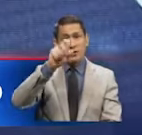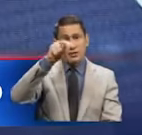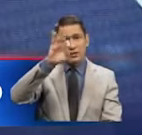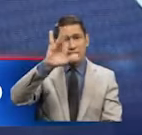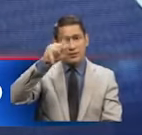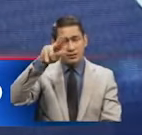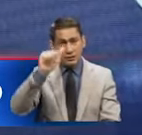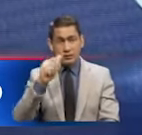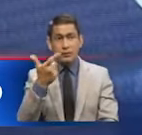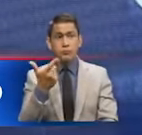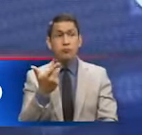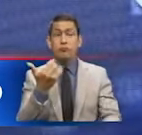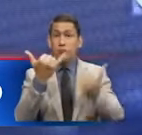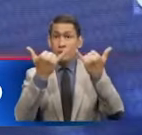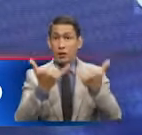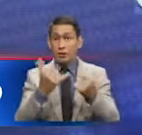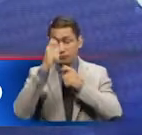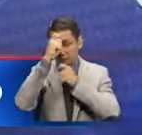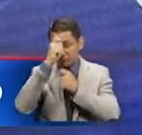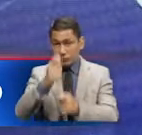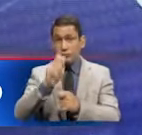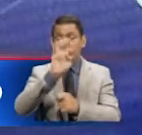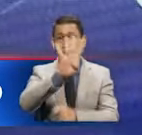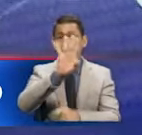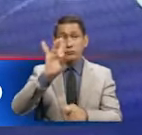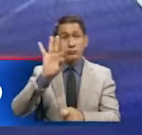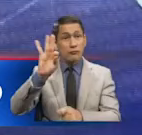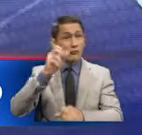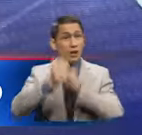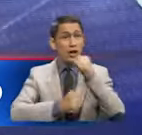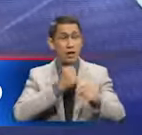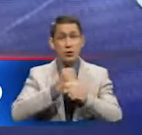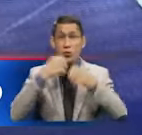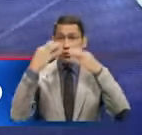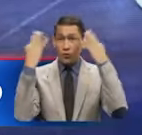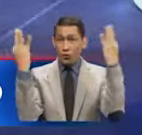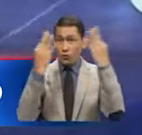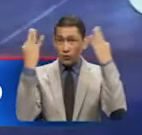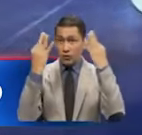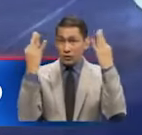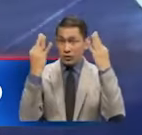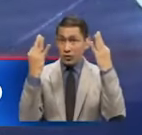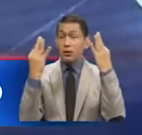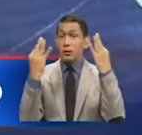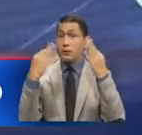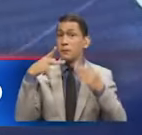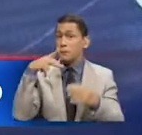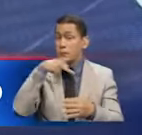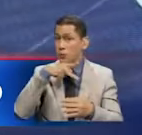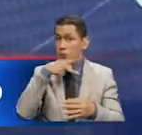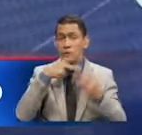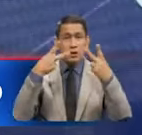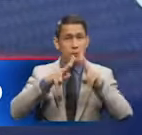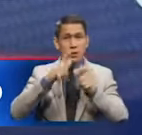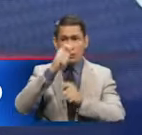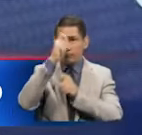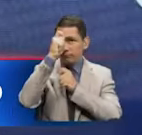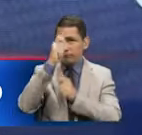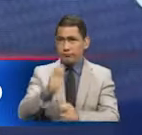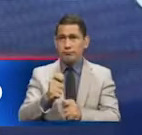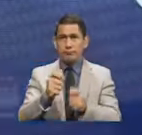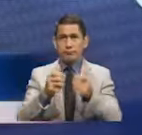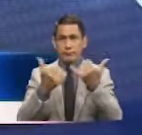Hoy no solo rendimos homenaje a los 489 años de fundación del Cantón Puerto Viejo, hoy rendimos homenaje a lo